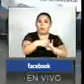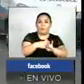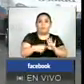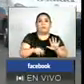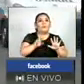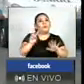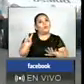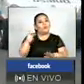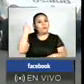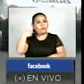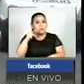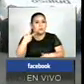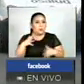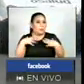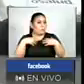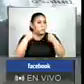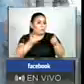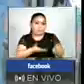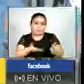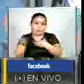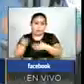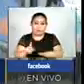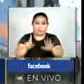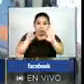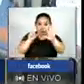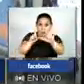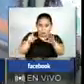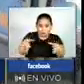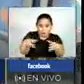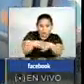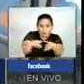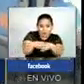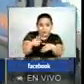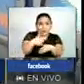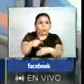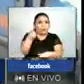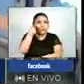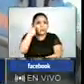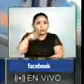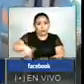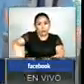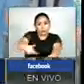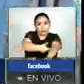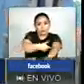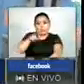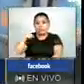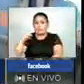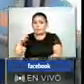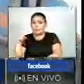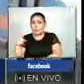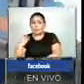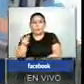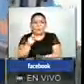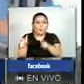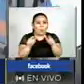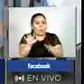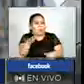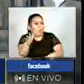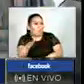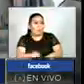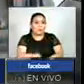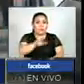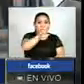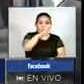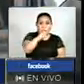de vencer el COVID-19, es decir, 6 personas. Esto ocurrió en el Hospital San Rafael de Santa Tecla. La edad de los pacientes oscila entre